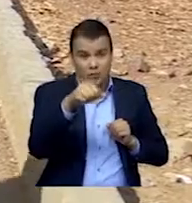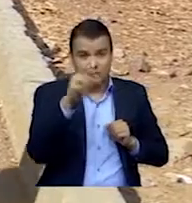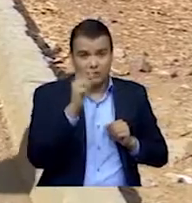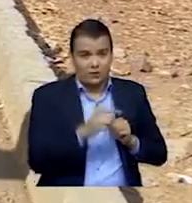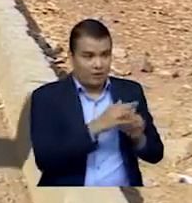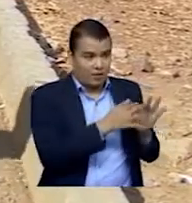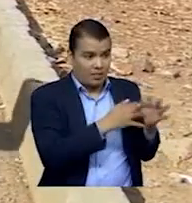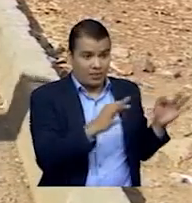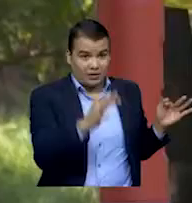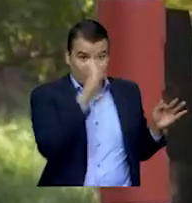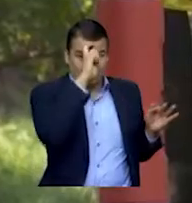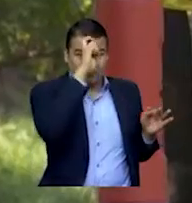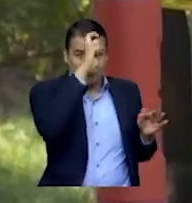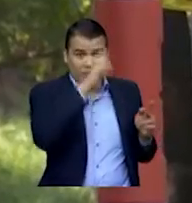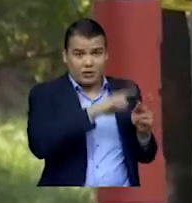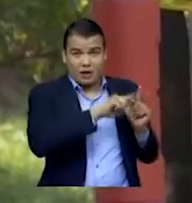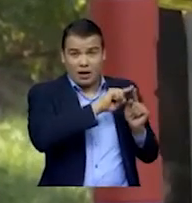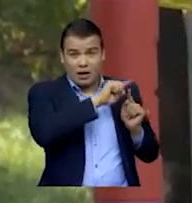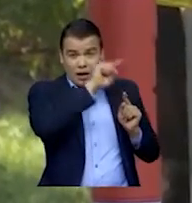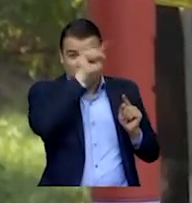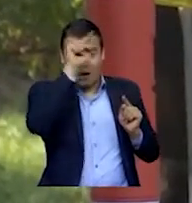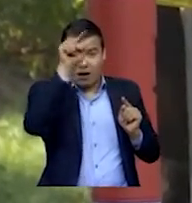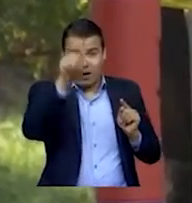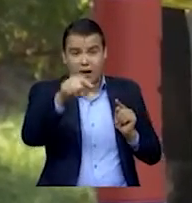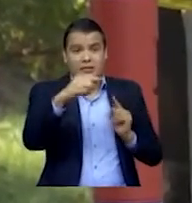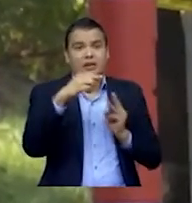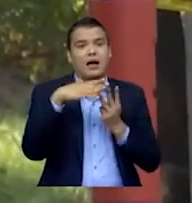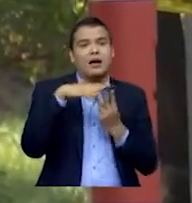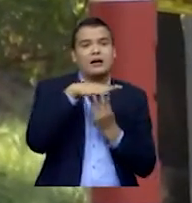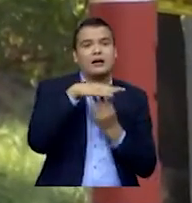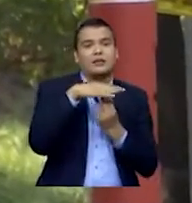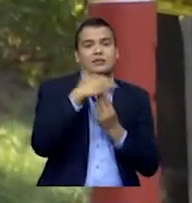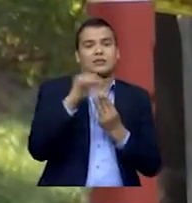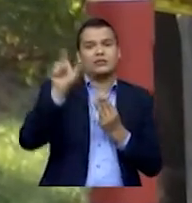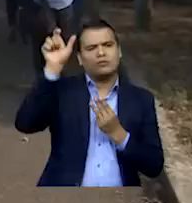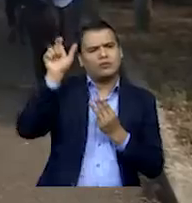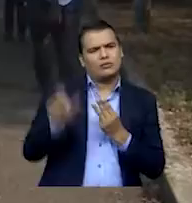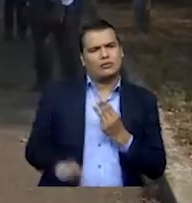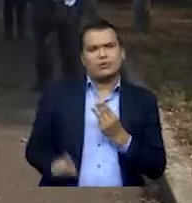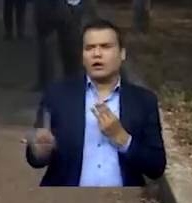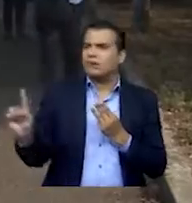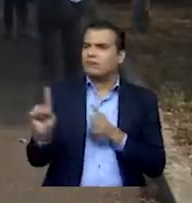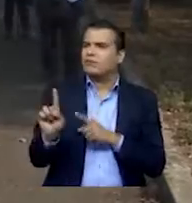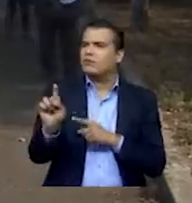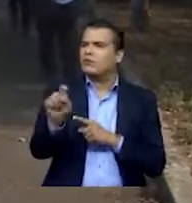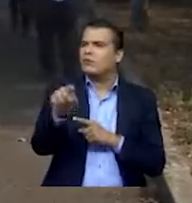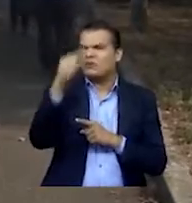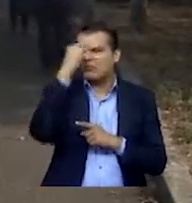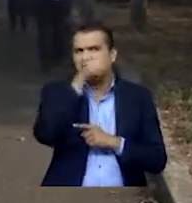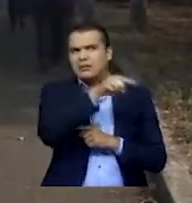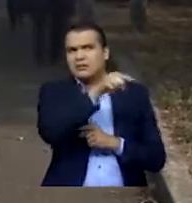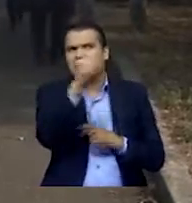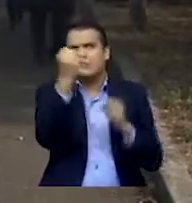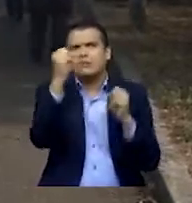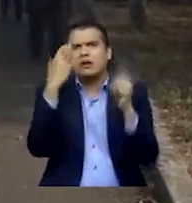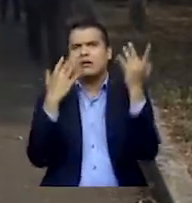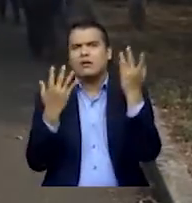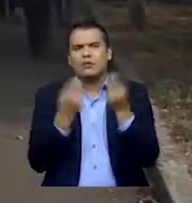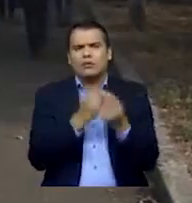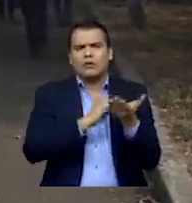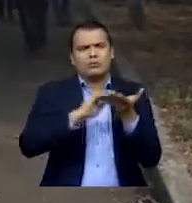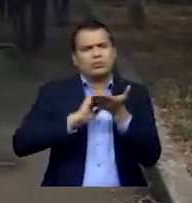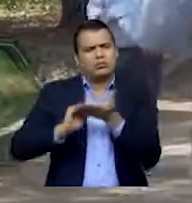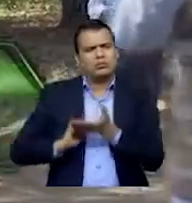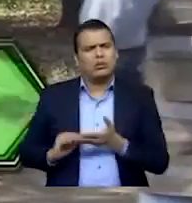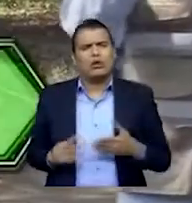terminal menga y la terminal calipso del sistema le preguntamos a un transit ante de la zona como de la intervención arbórea realizada para la